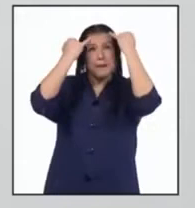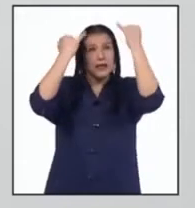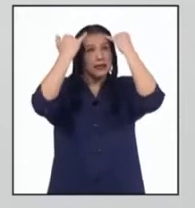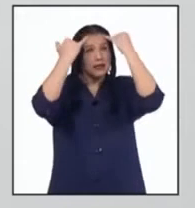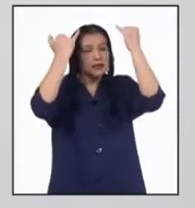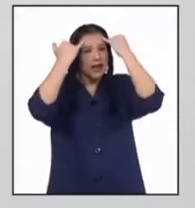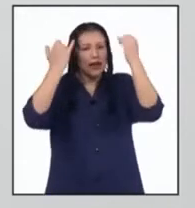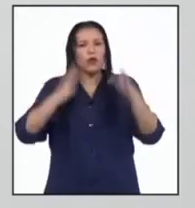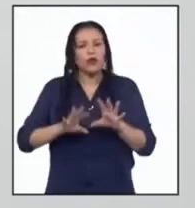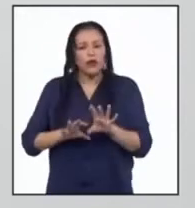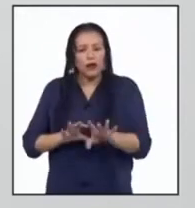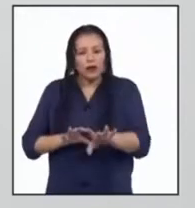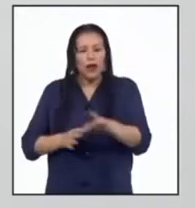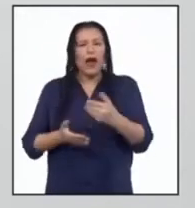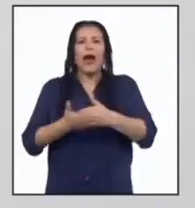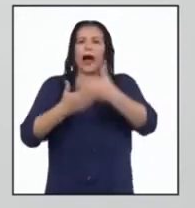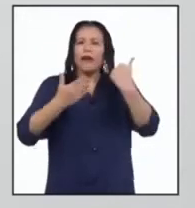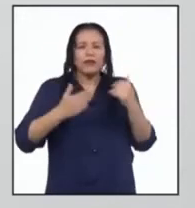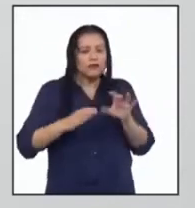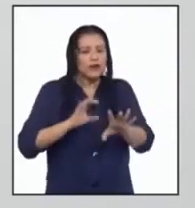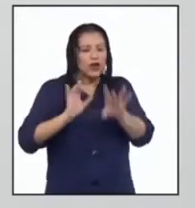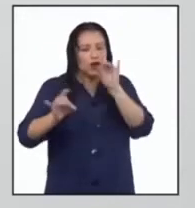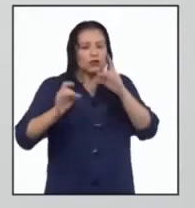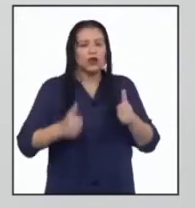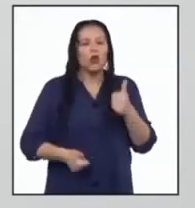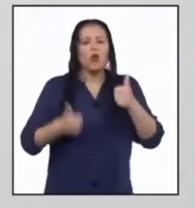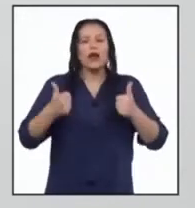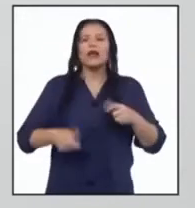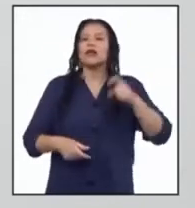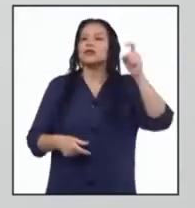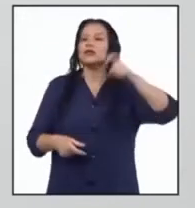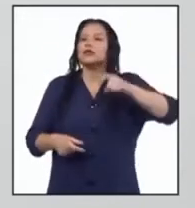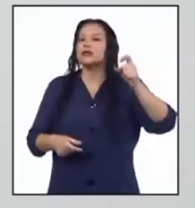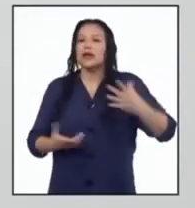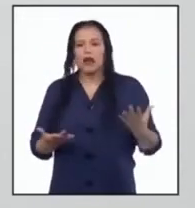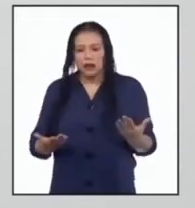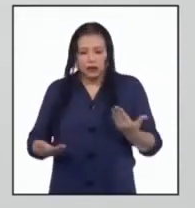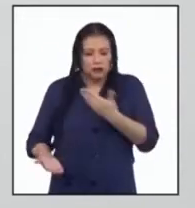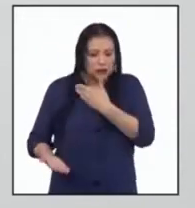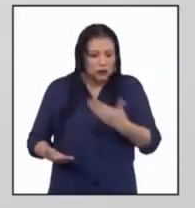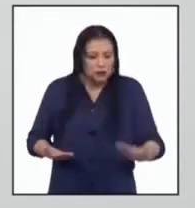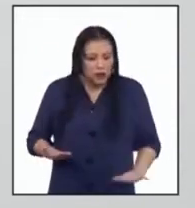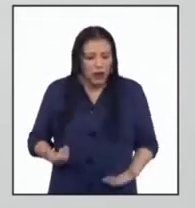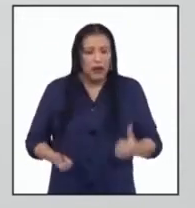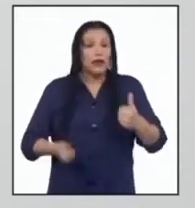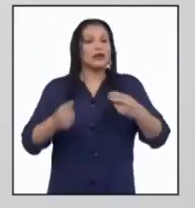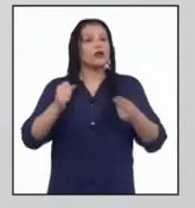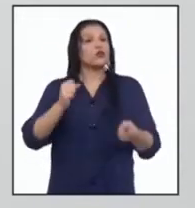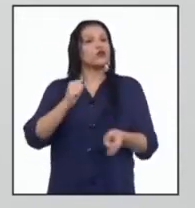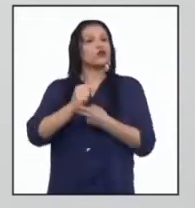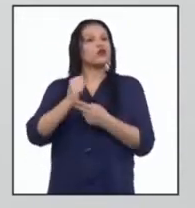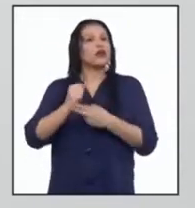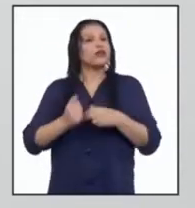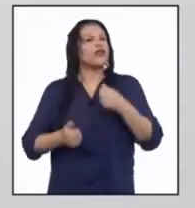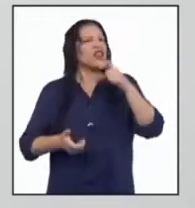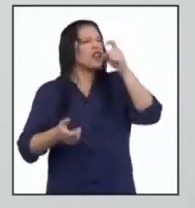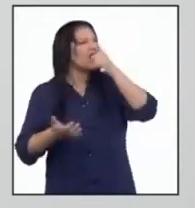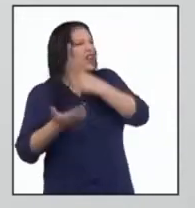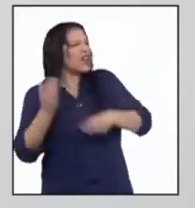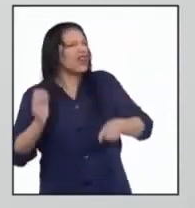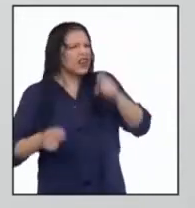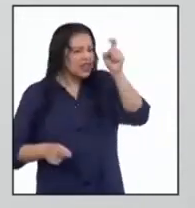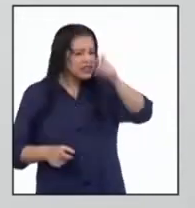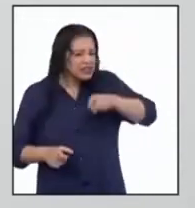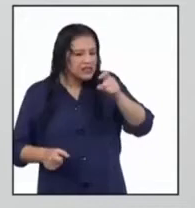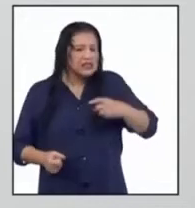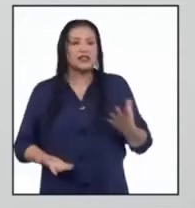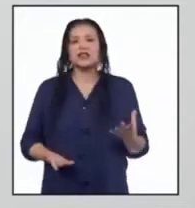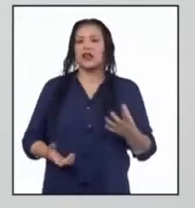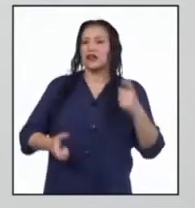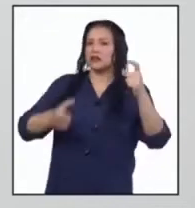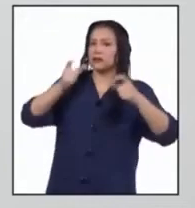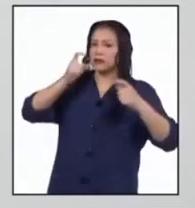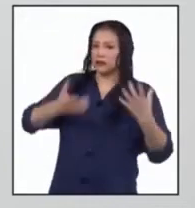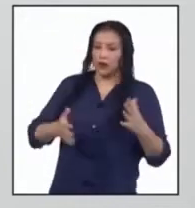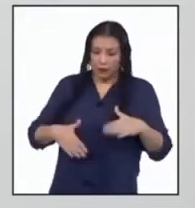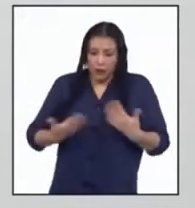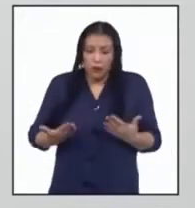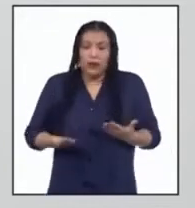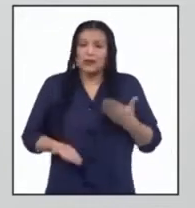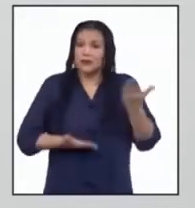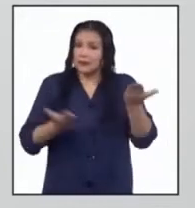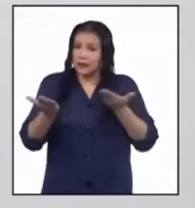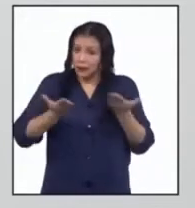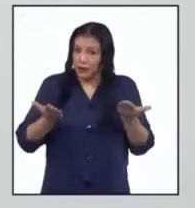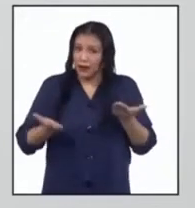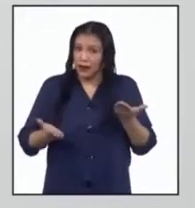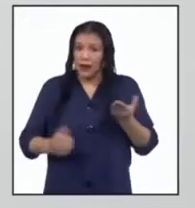de identificar asuntos públicos y tienen un sustento de la necesidad de ser atendidas por